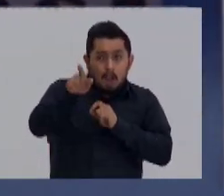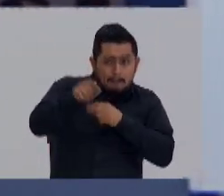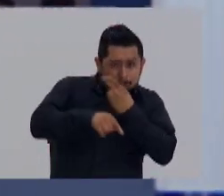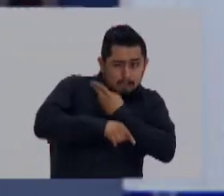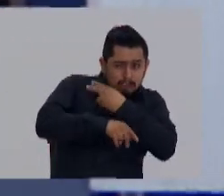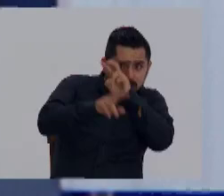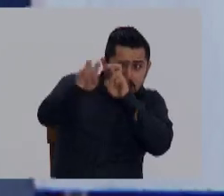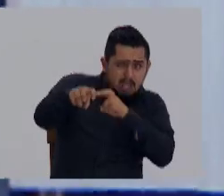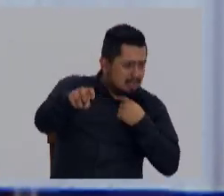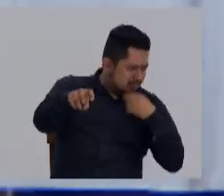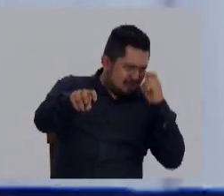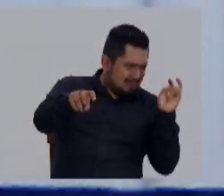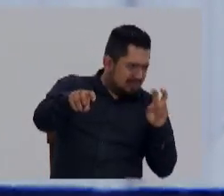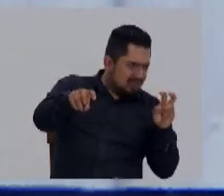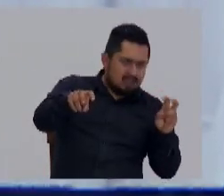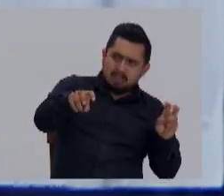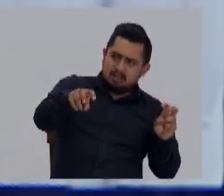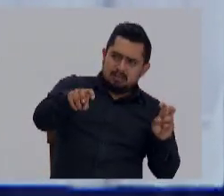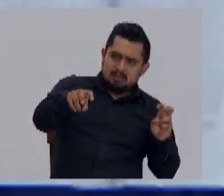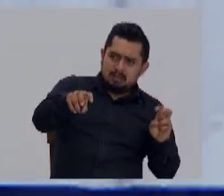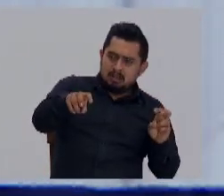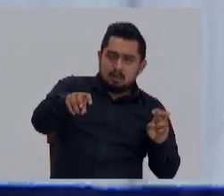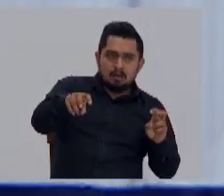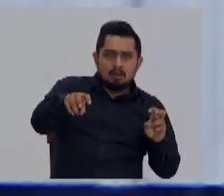está sentado allá.